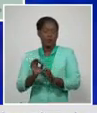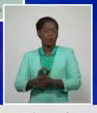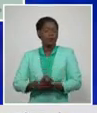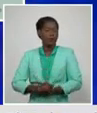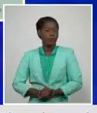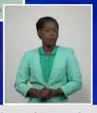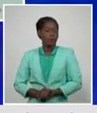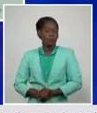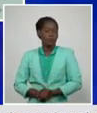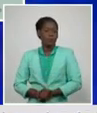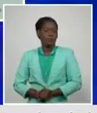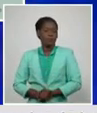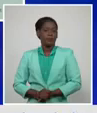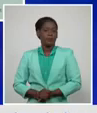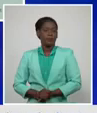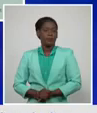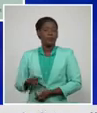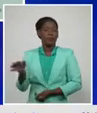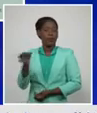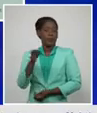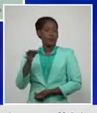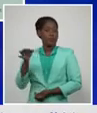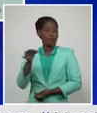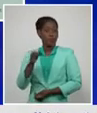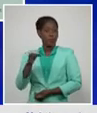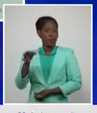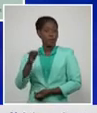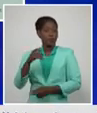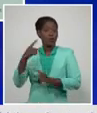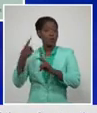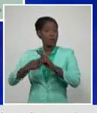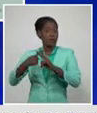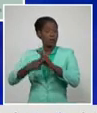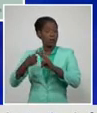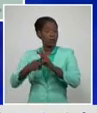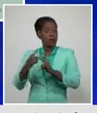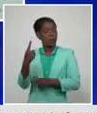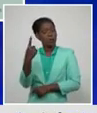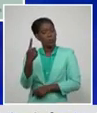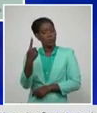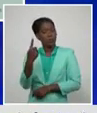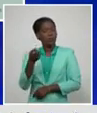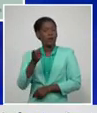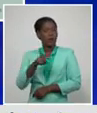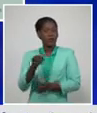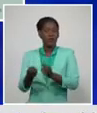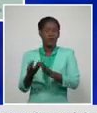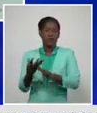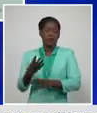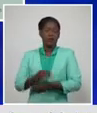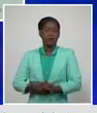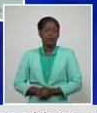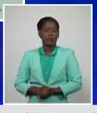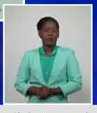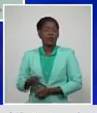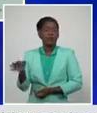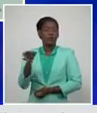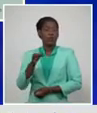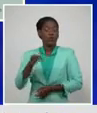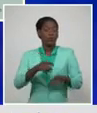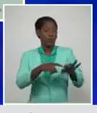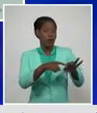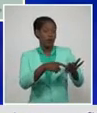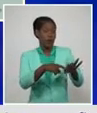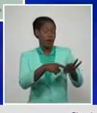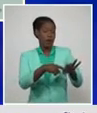momentos. El municipio Yatera, un caso en el día de ayer. Y el municipio especial Isla de la